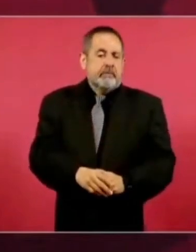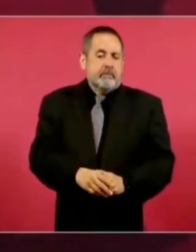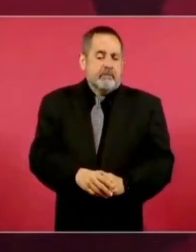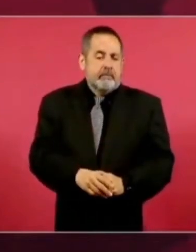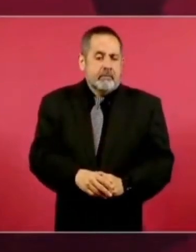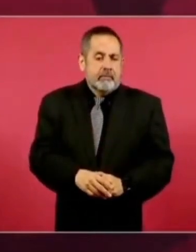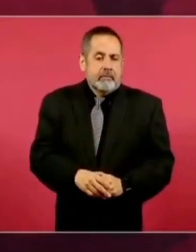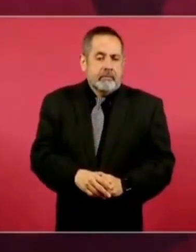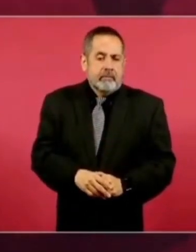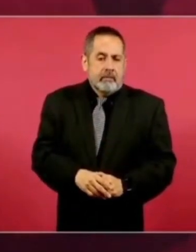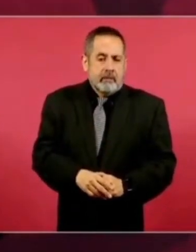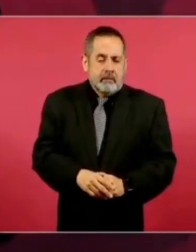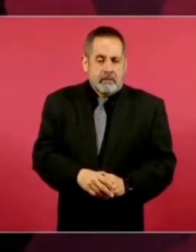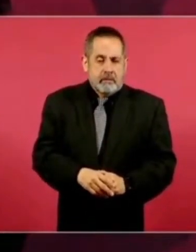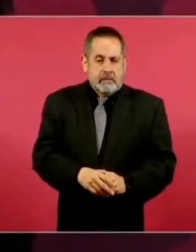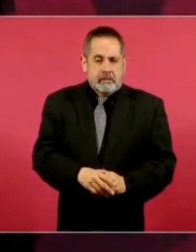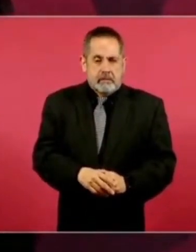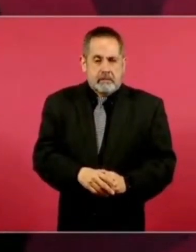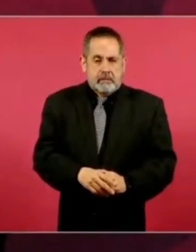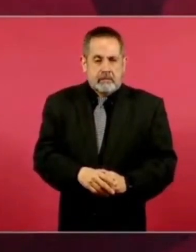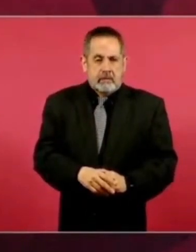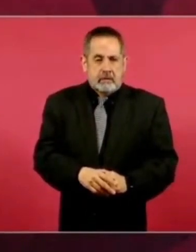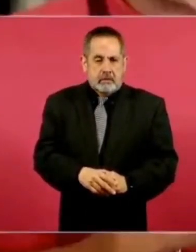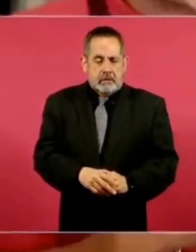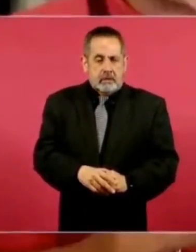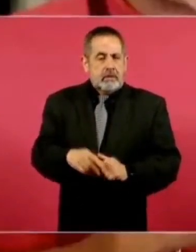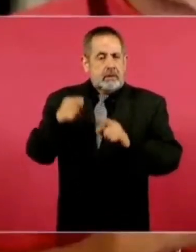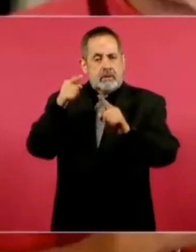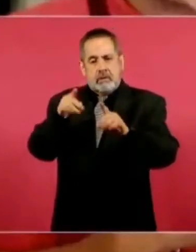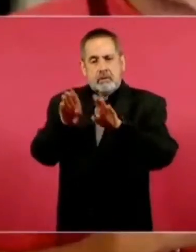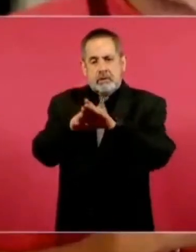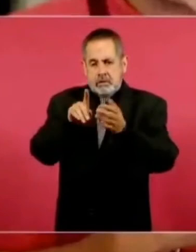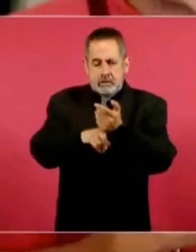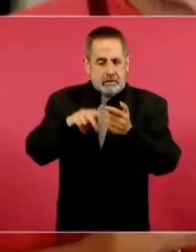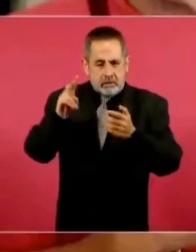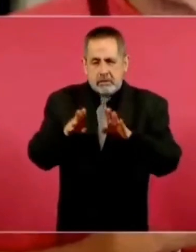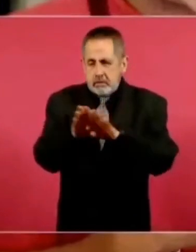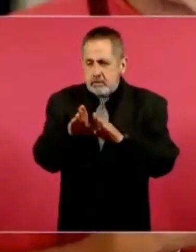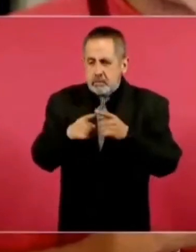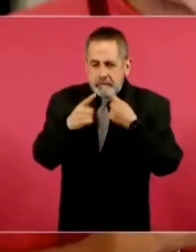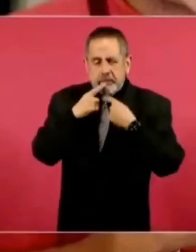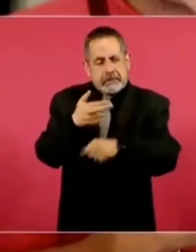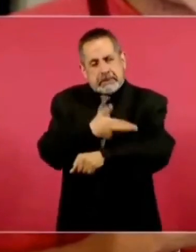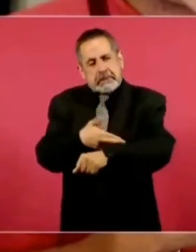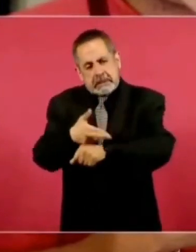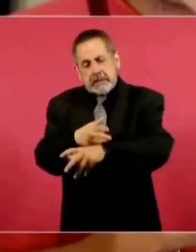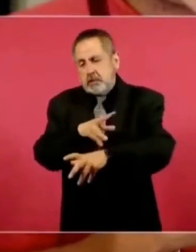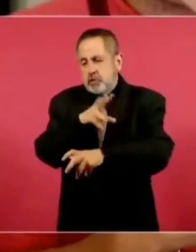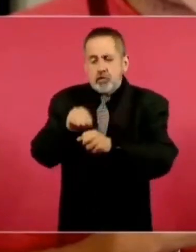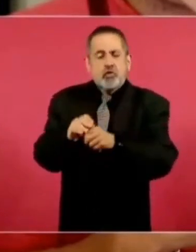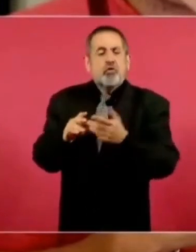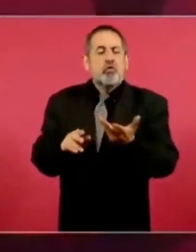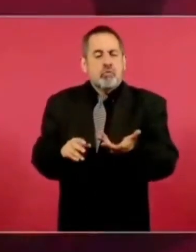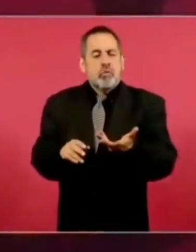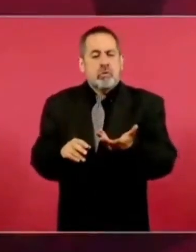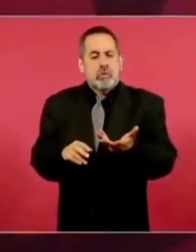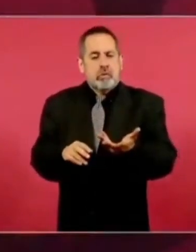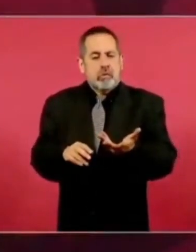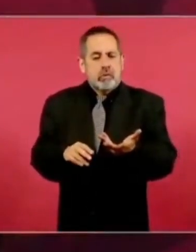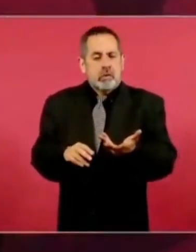con mucha objetividad, con mucho realismo, para no permitir